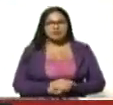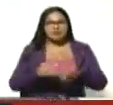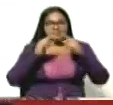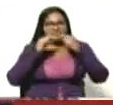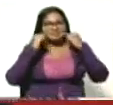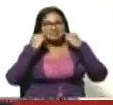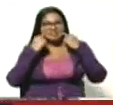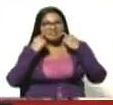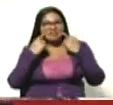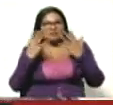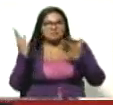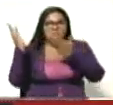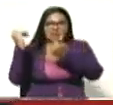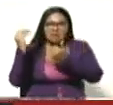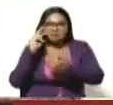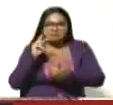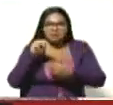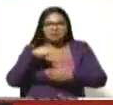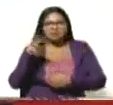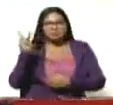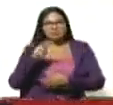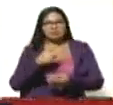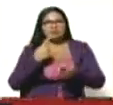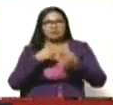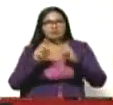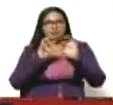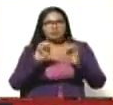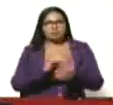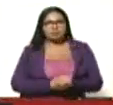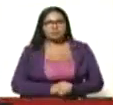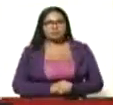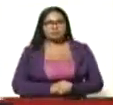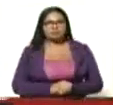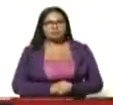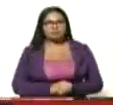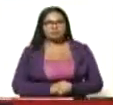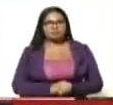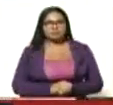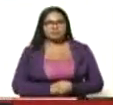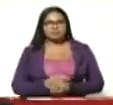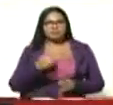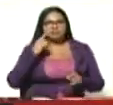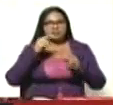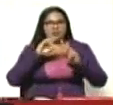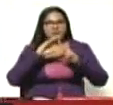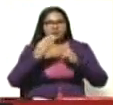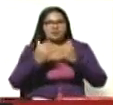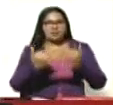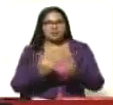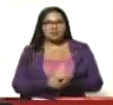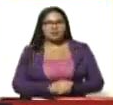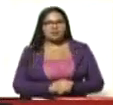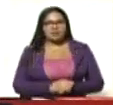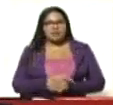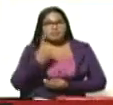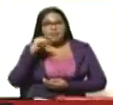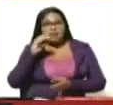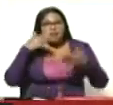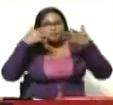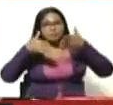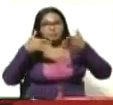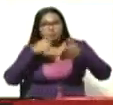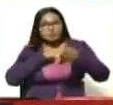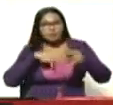estoy viendo esperanza y sobre todo otros. Ciencia sobre el componente cultural que tiene la formación de